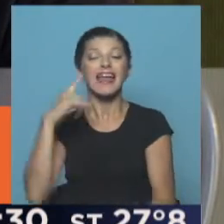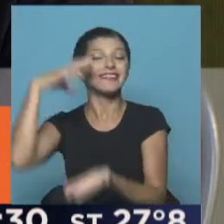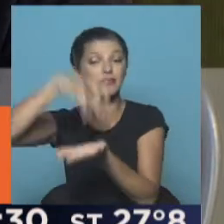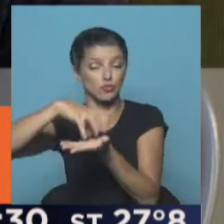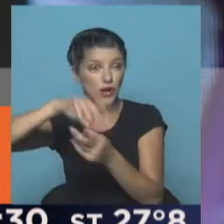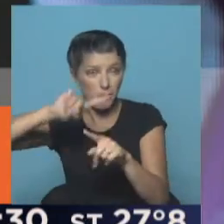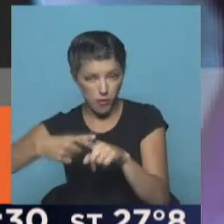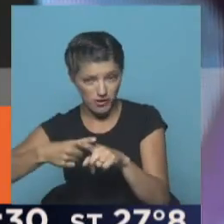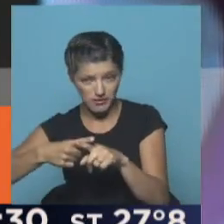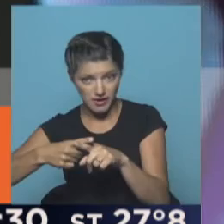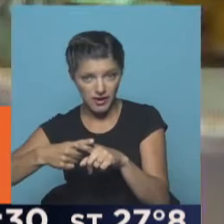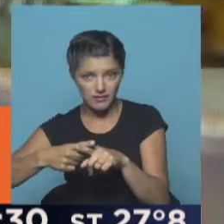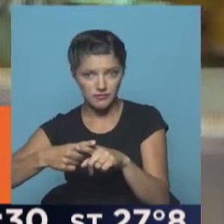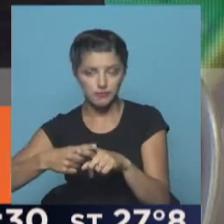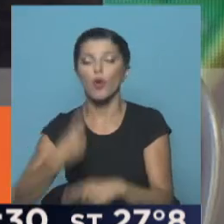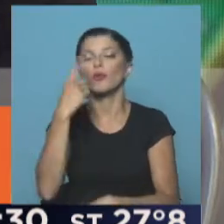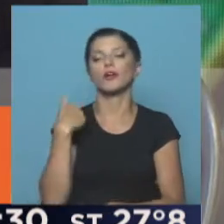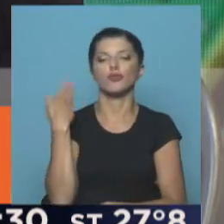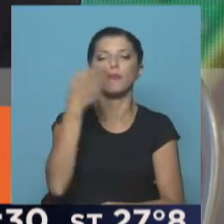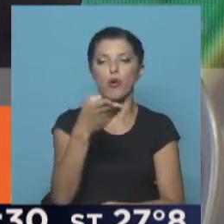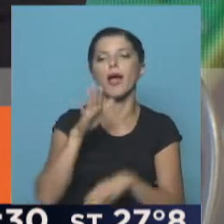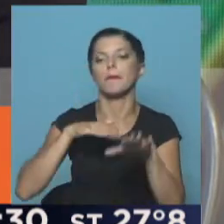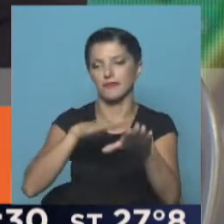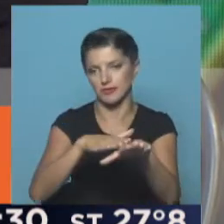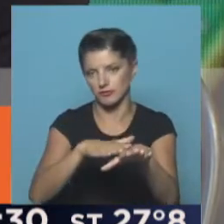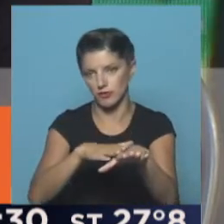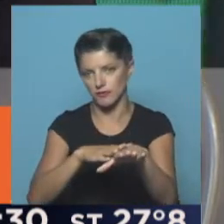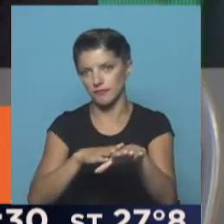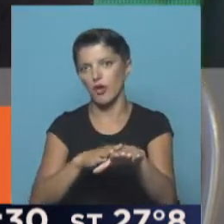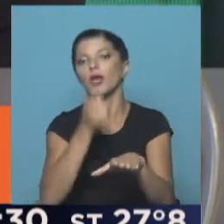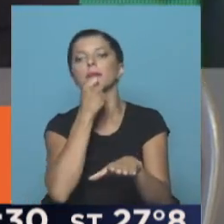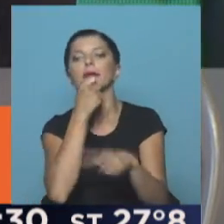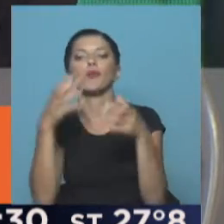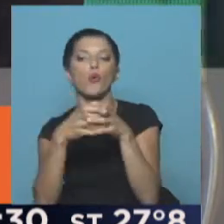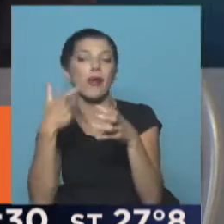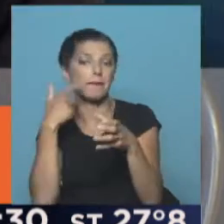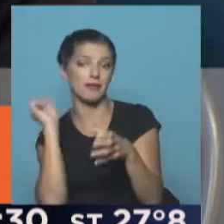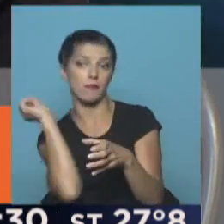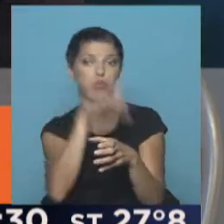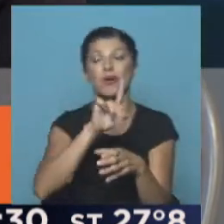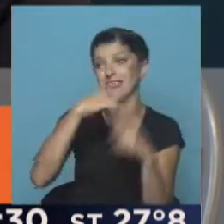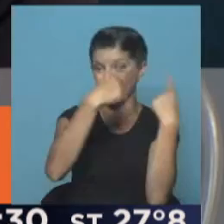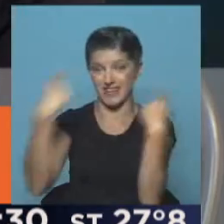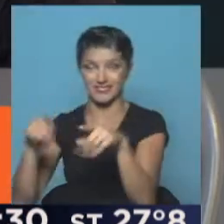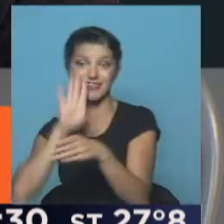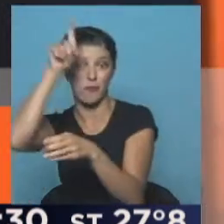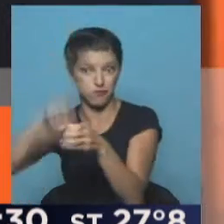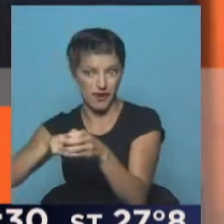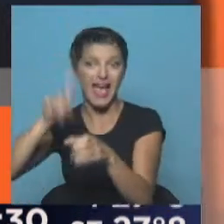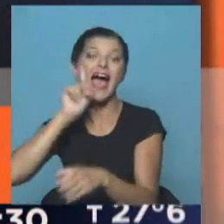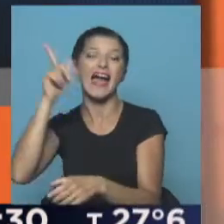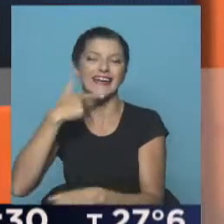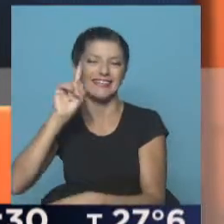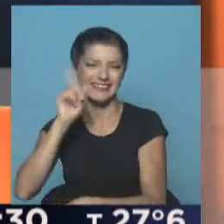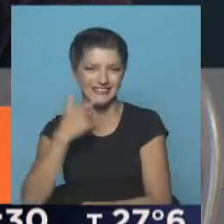tradicional. De una cosa es ir a una manifestación y en todo caso tirarle una piedra a la policía y otra unirse al ISIS. Todas esas